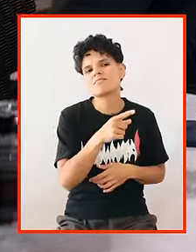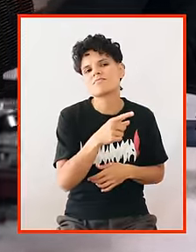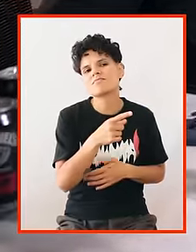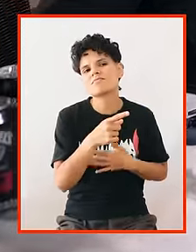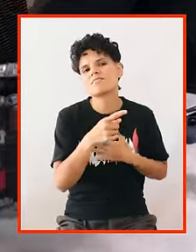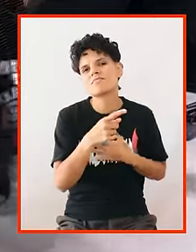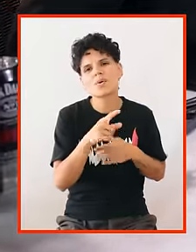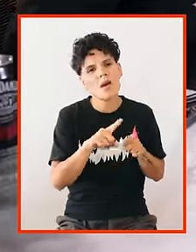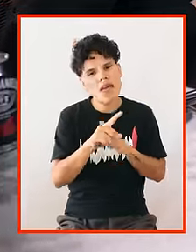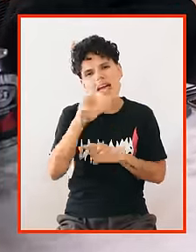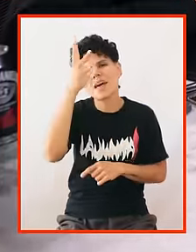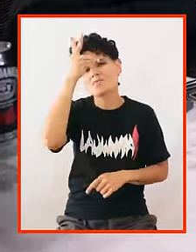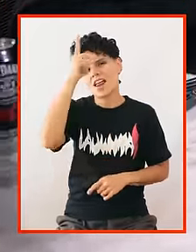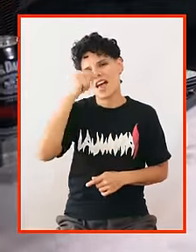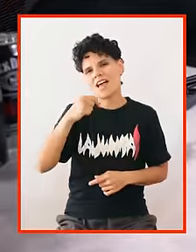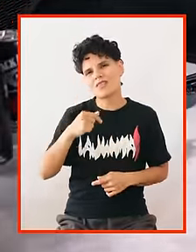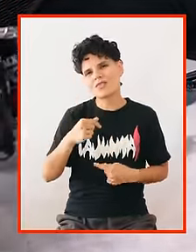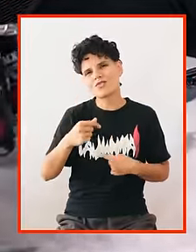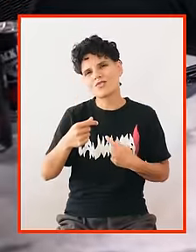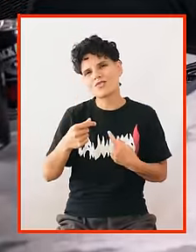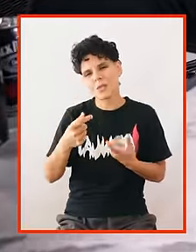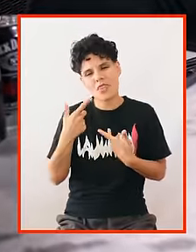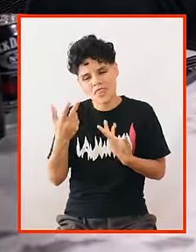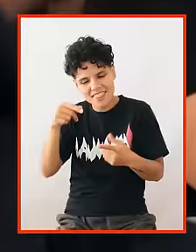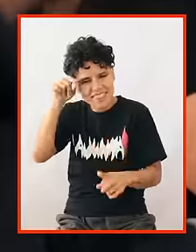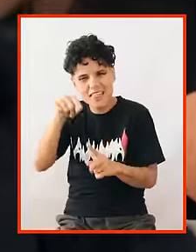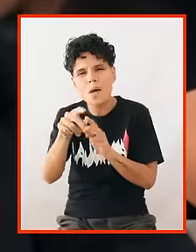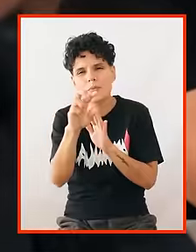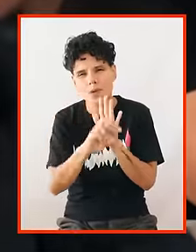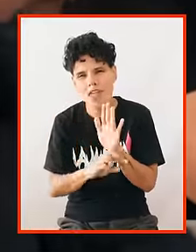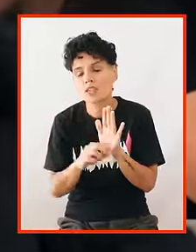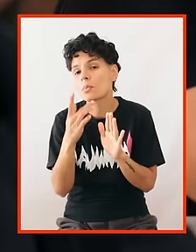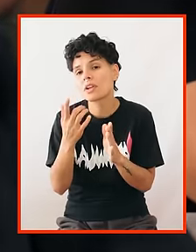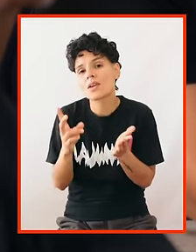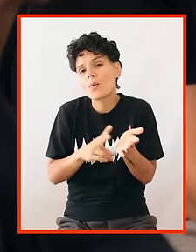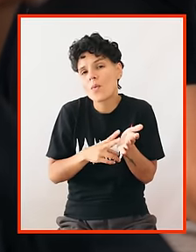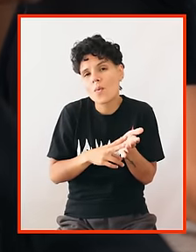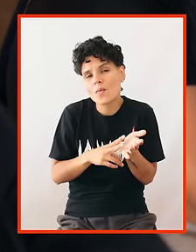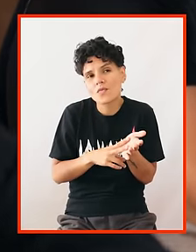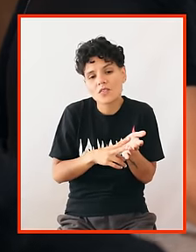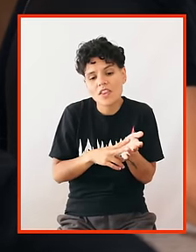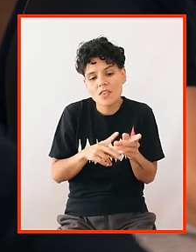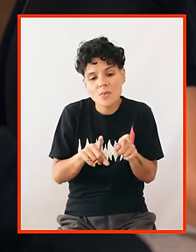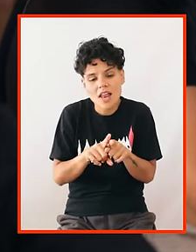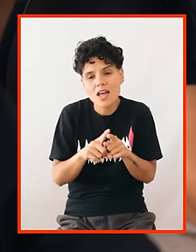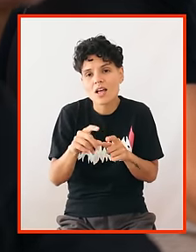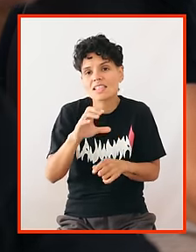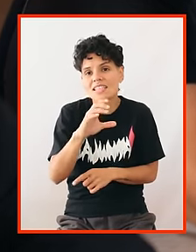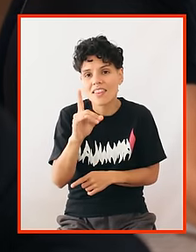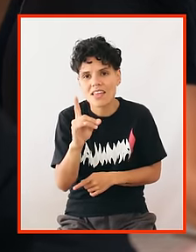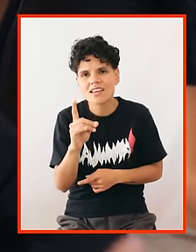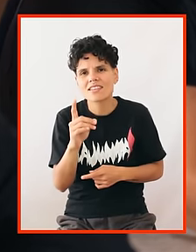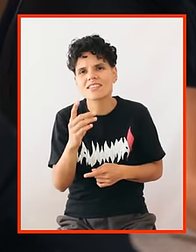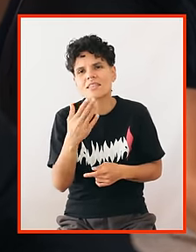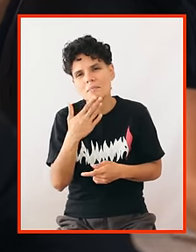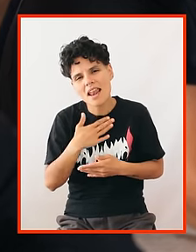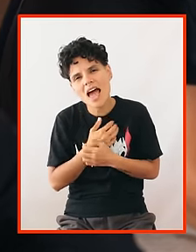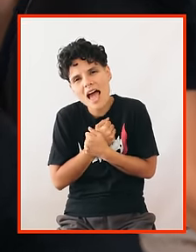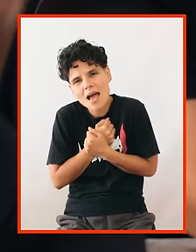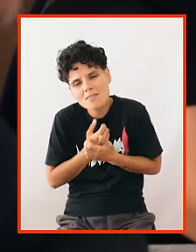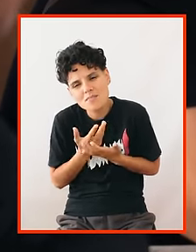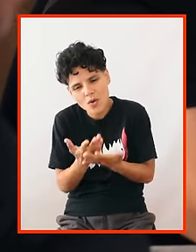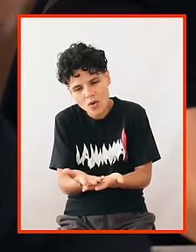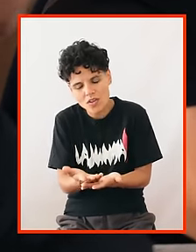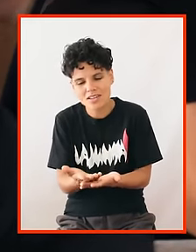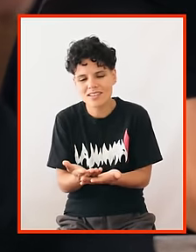metió... Le metió todo. Es que producir un disco es un acto de amor. Nosotros ahora que lo sabemos porque ya hemos trabajado con otra